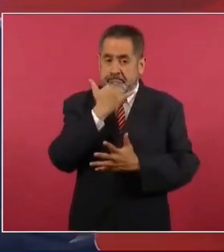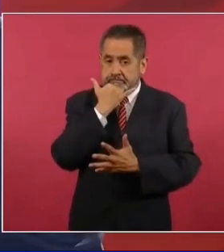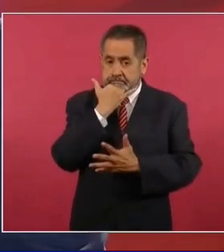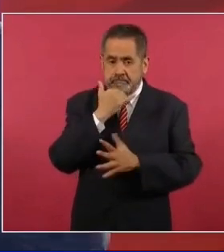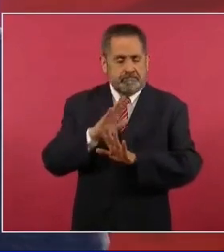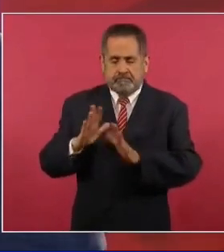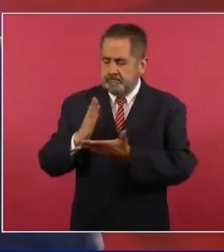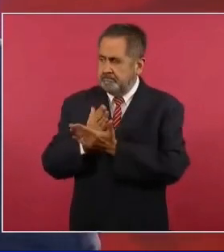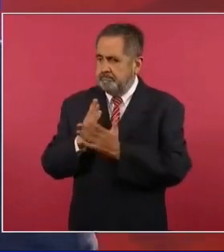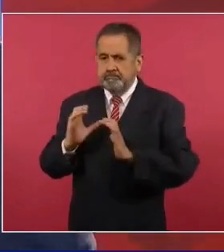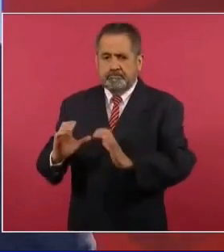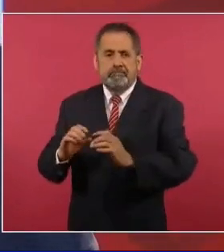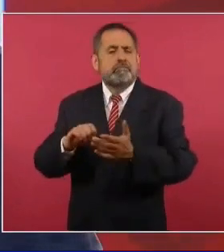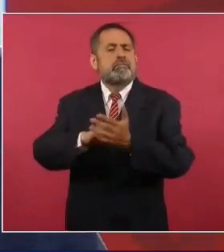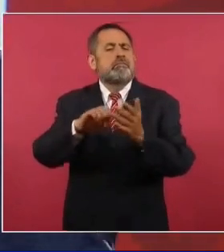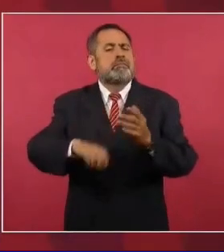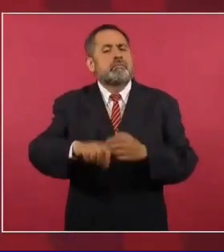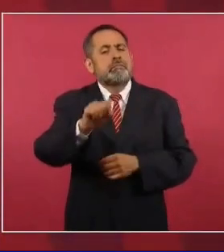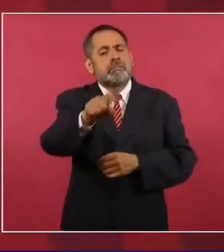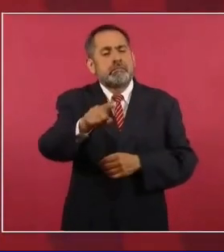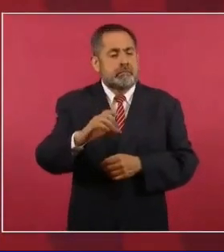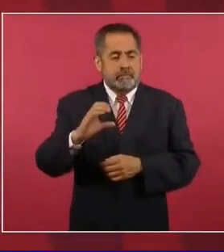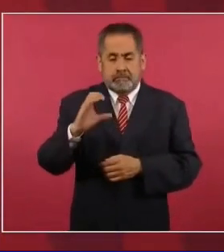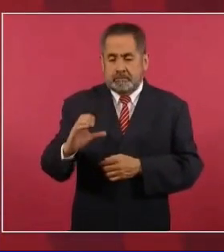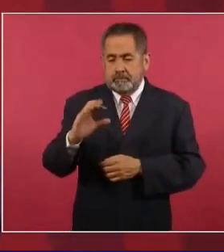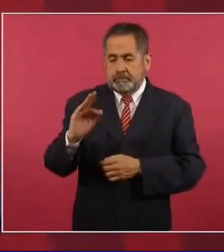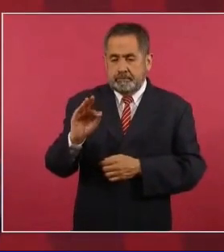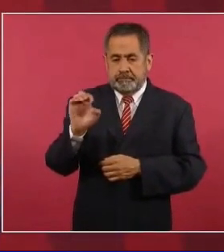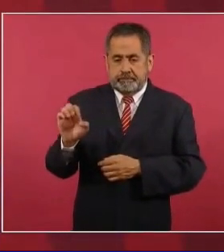Lo que hablábamos de la Comisión Federal de Electricidad,